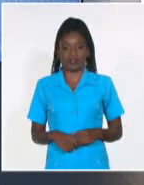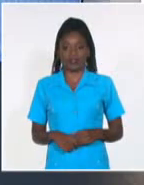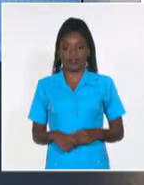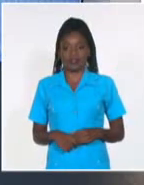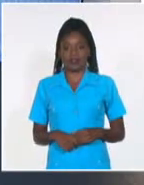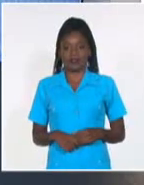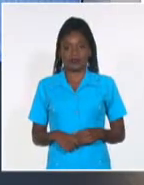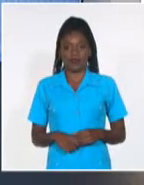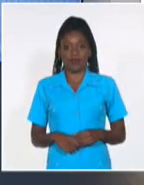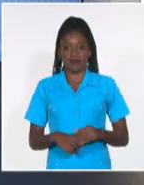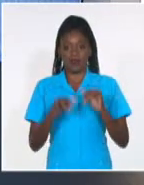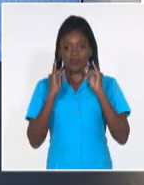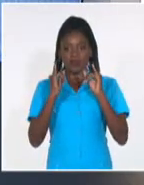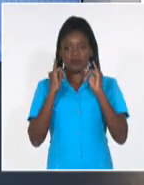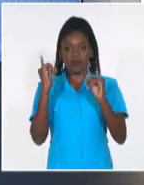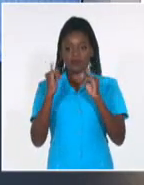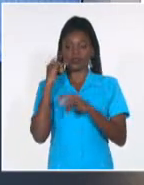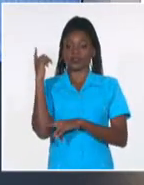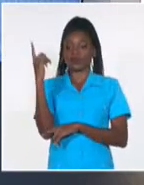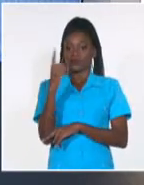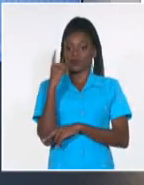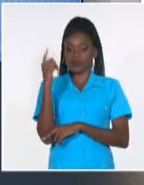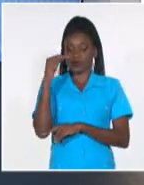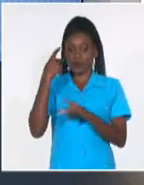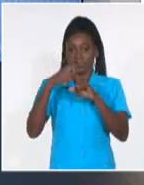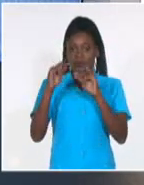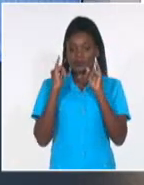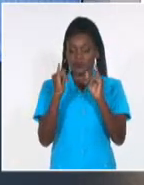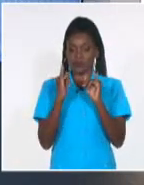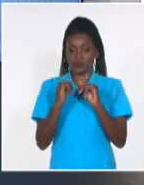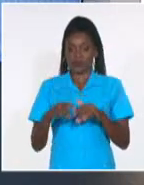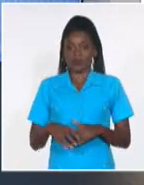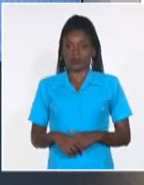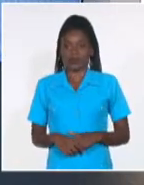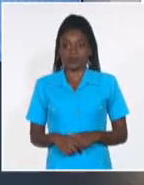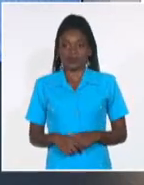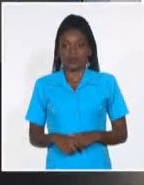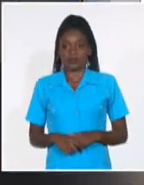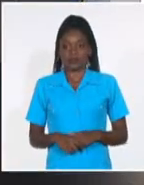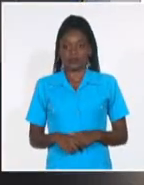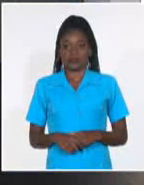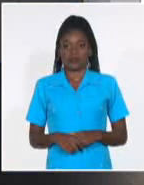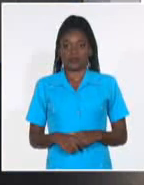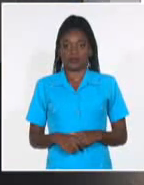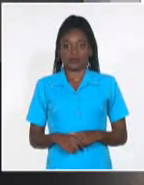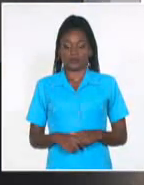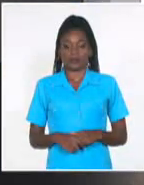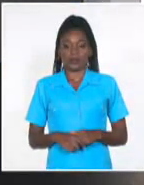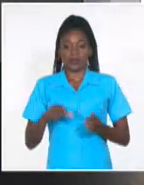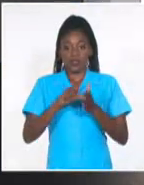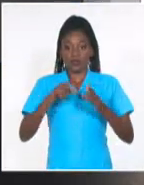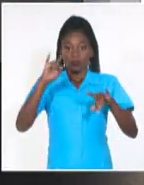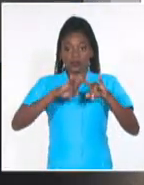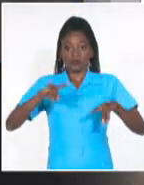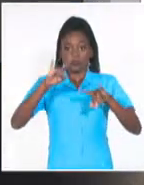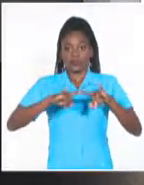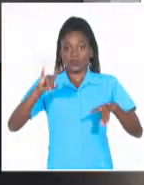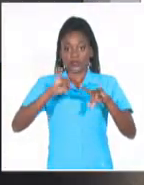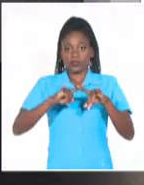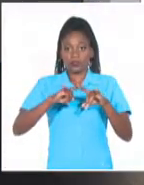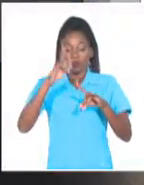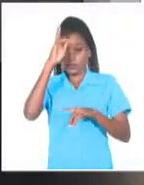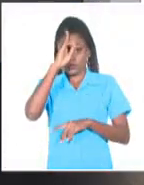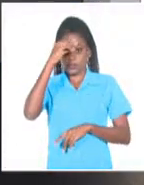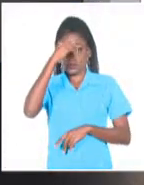tiempo para nuestro rápido repaso por otras informaciones del ámbito nacional las sedes universitarias instituciones de salud y la asociación